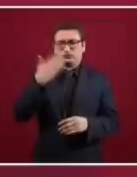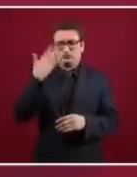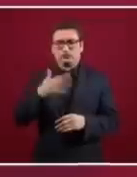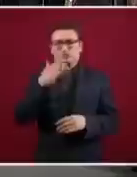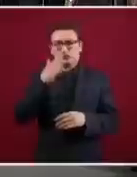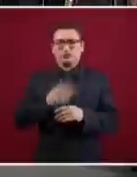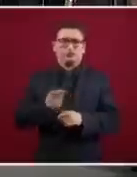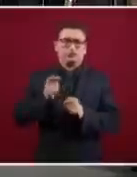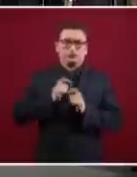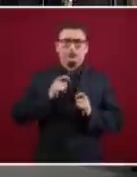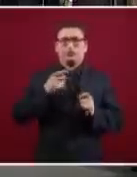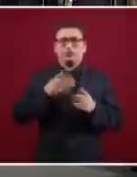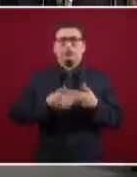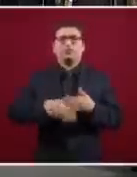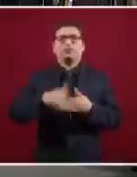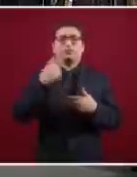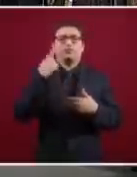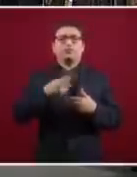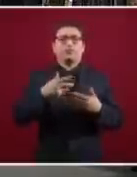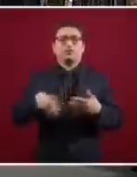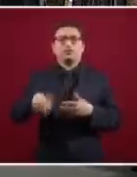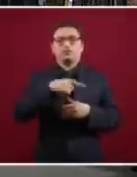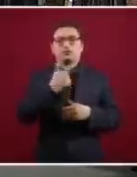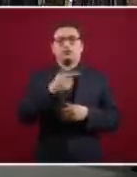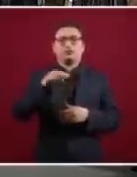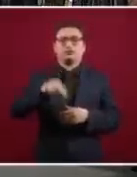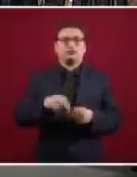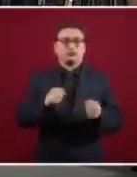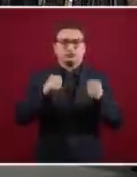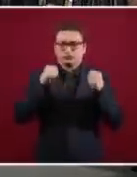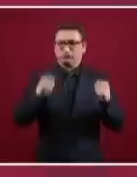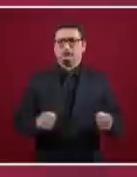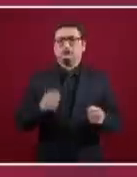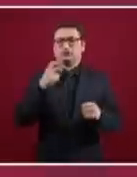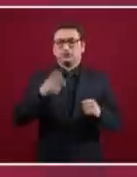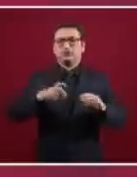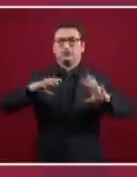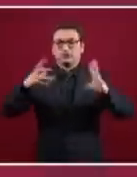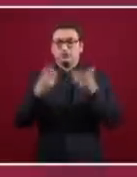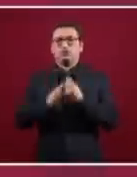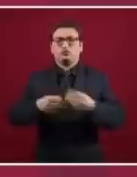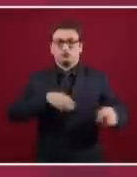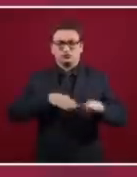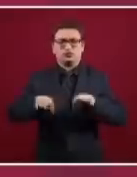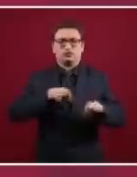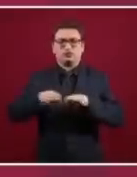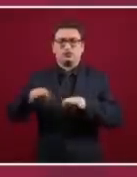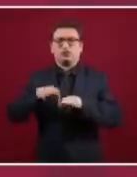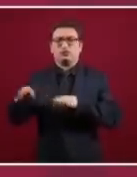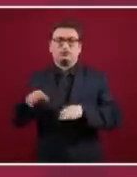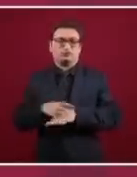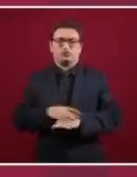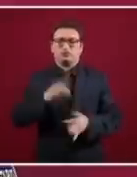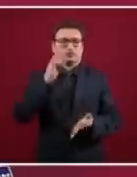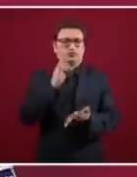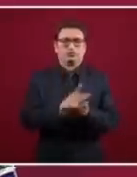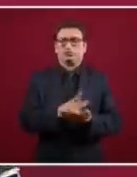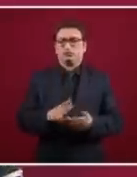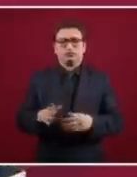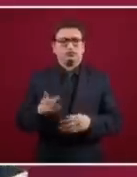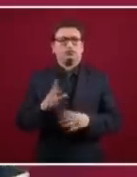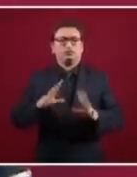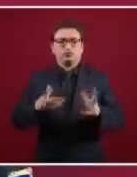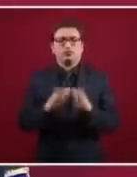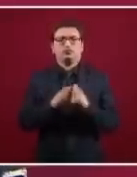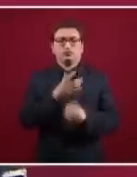a lograr que se consolide la guardia nacional ese es trabajo conjunto que no se puede hacer de otra manera si no hay una buena